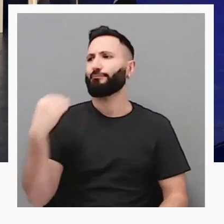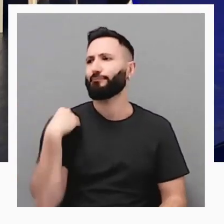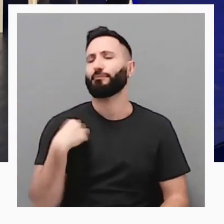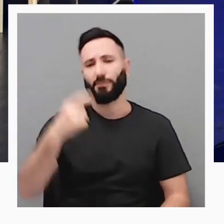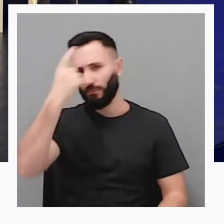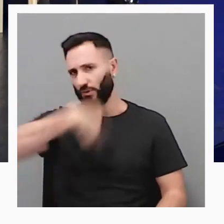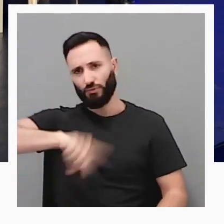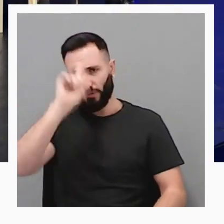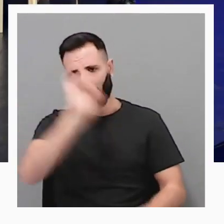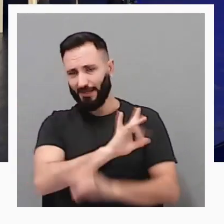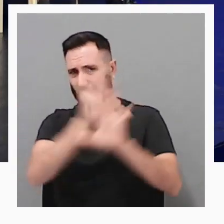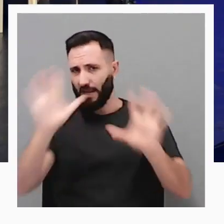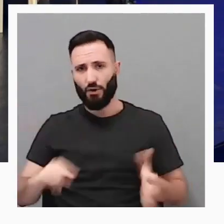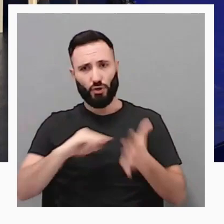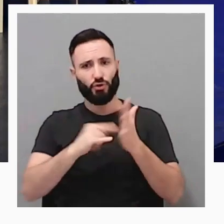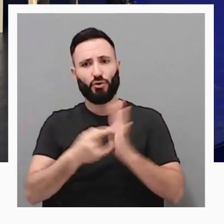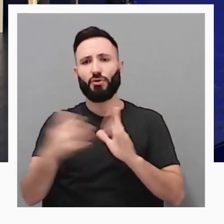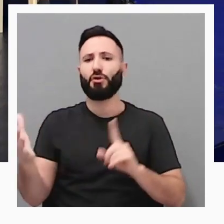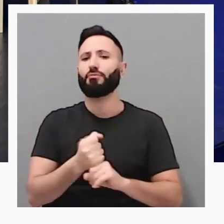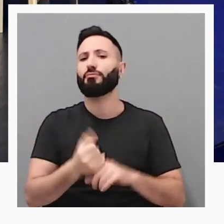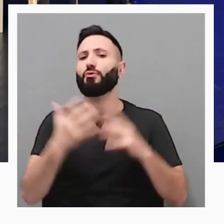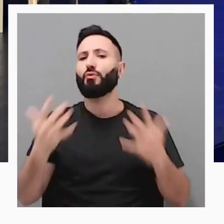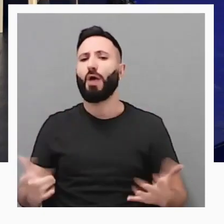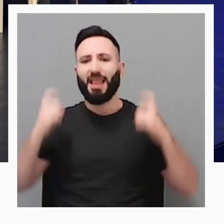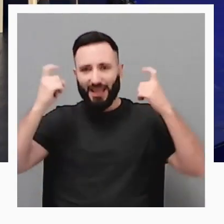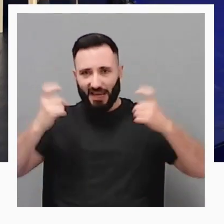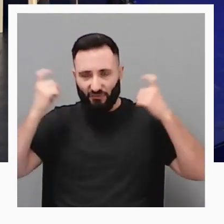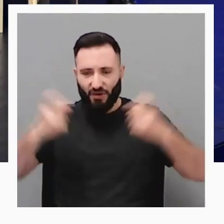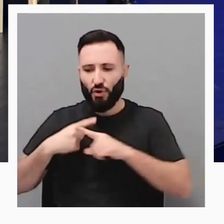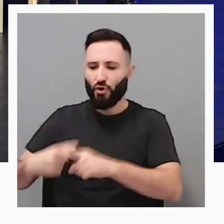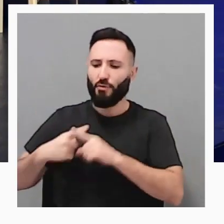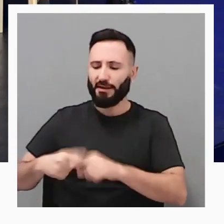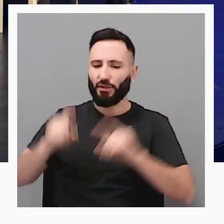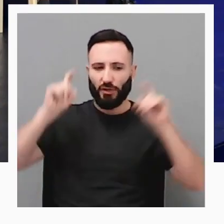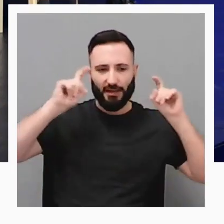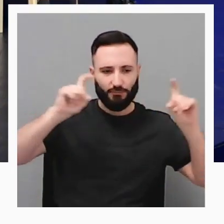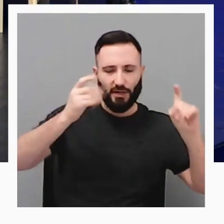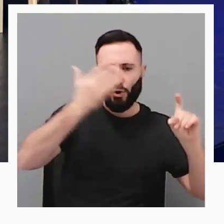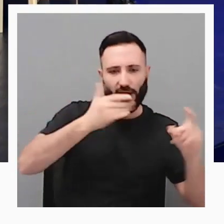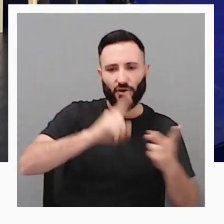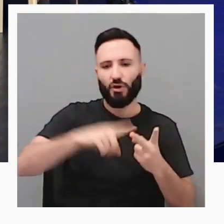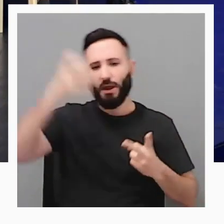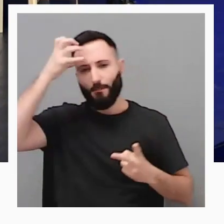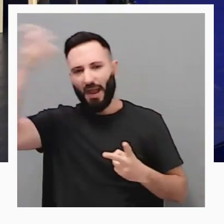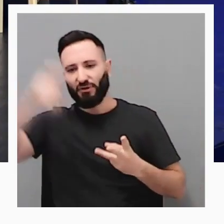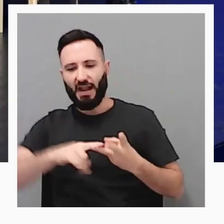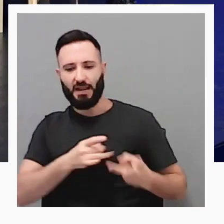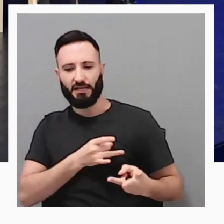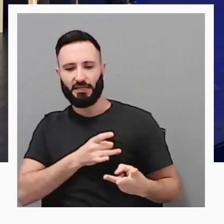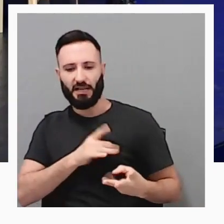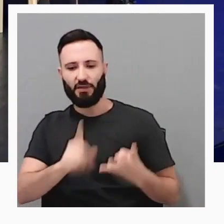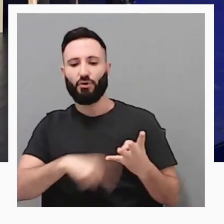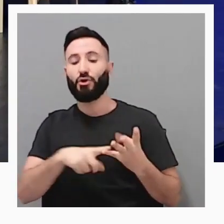La solución pasa por un esfuerzo compartido entre las escuelas, la patronal, los sindicatos, la sociedad en